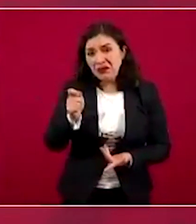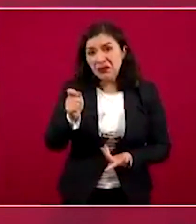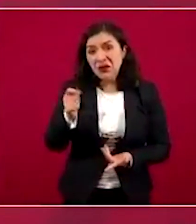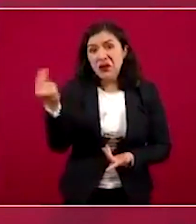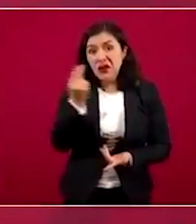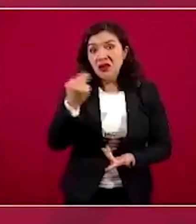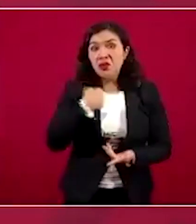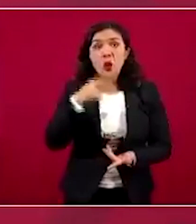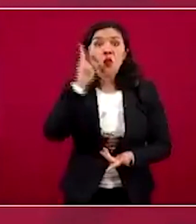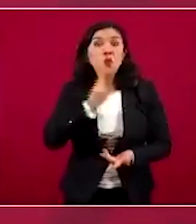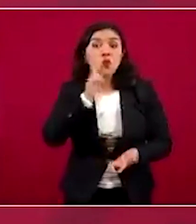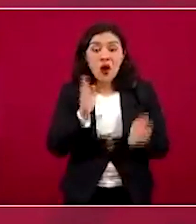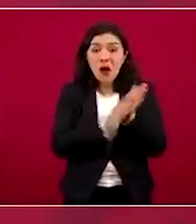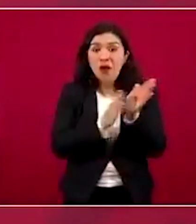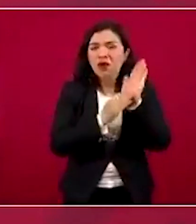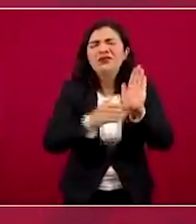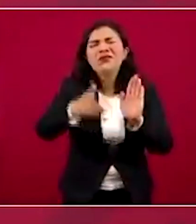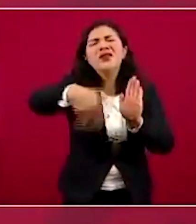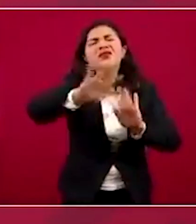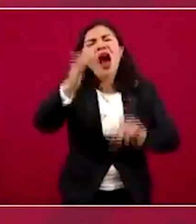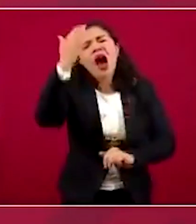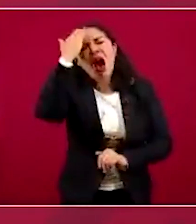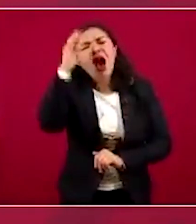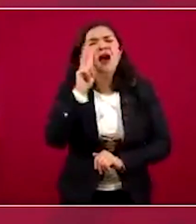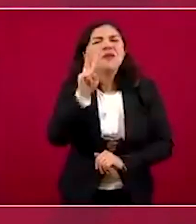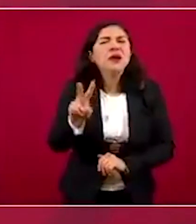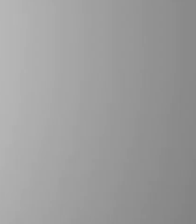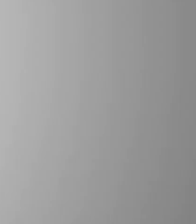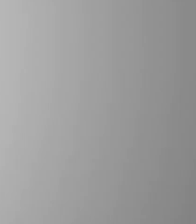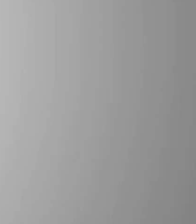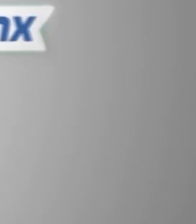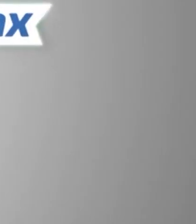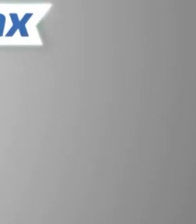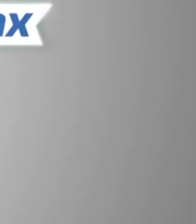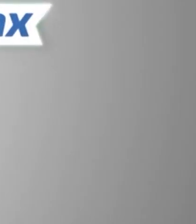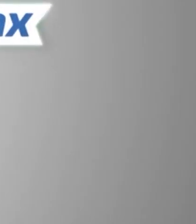indicó que esperará su turno, que de acuerdo a sus cuentas le tocará en el mes de marzo del 2021.